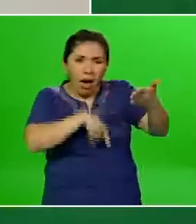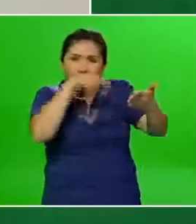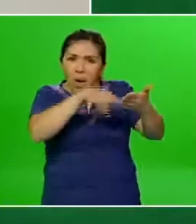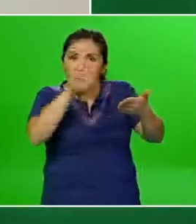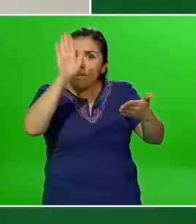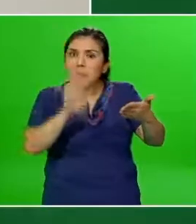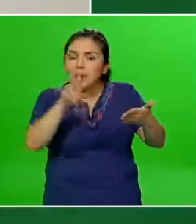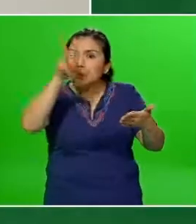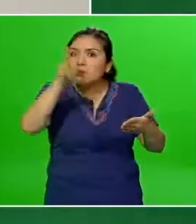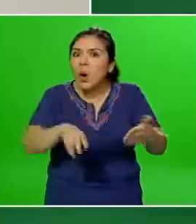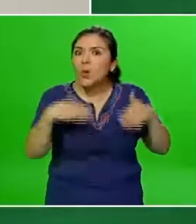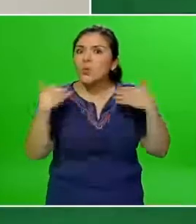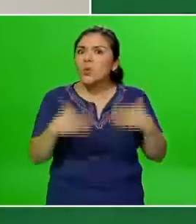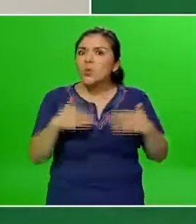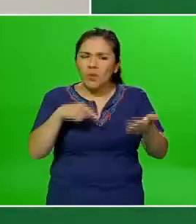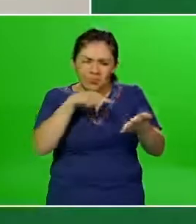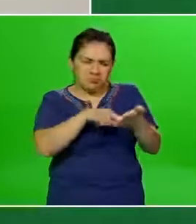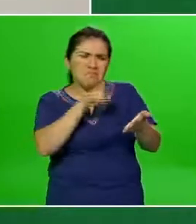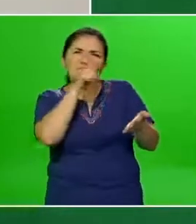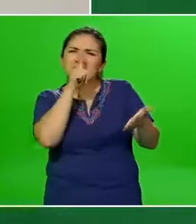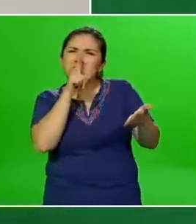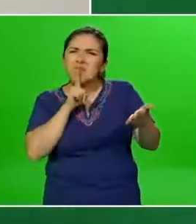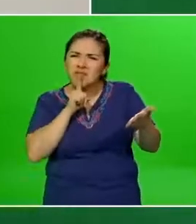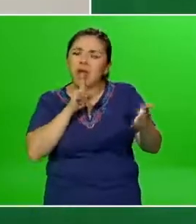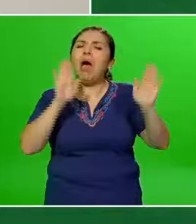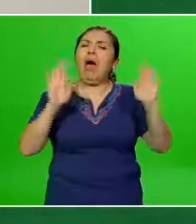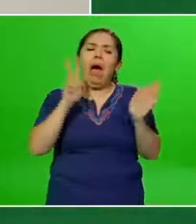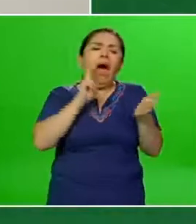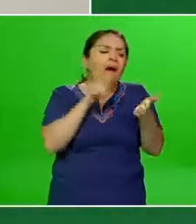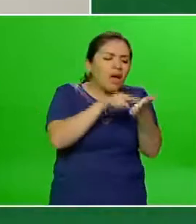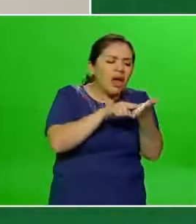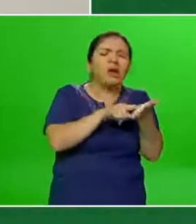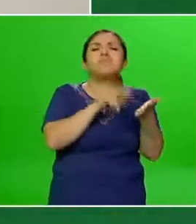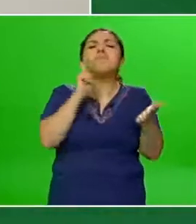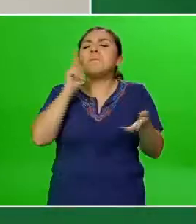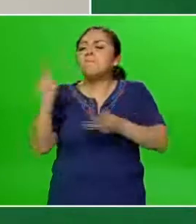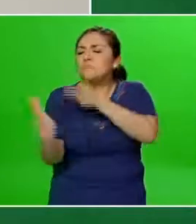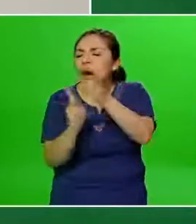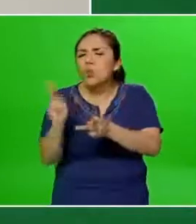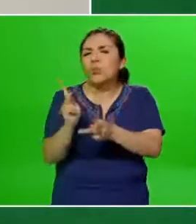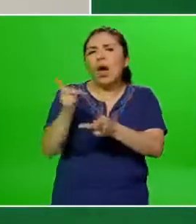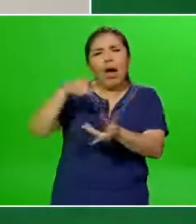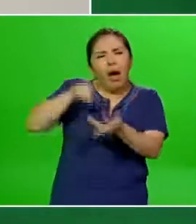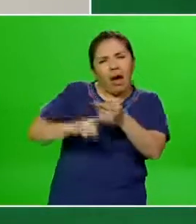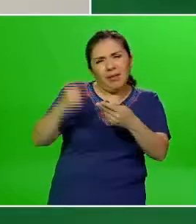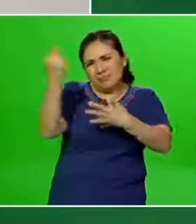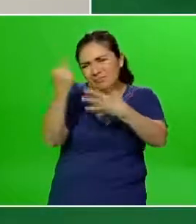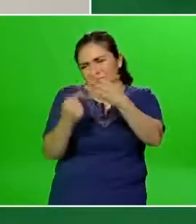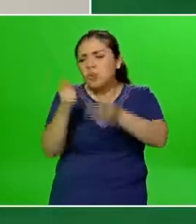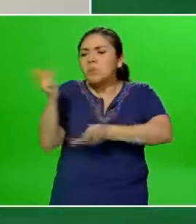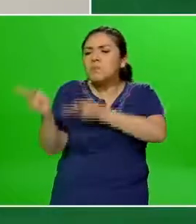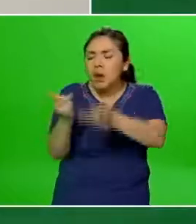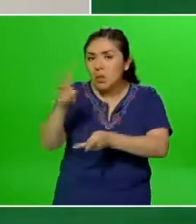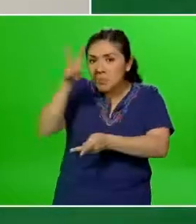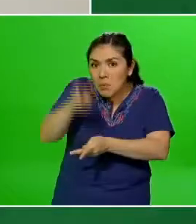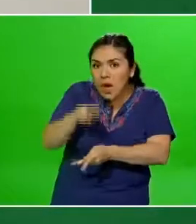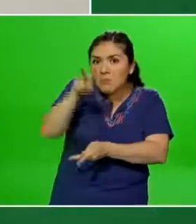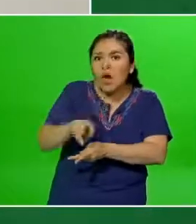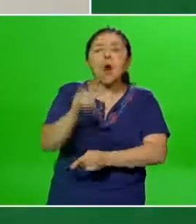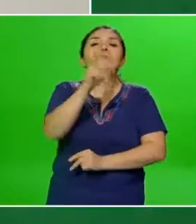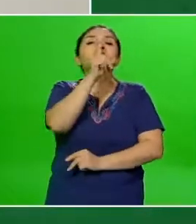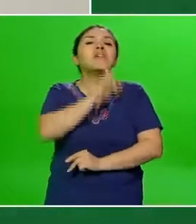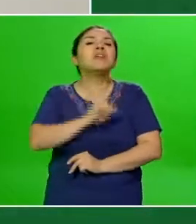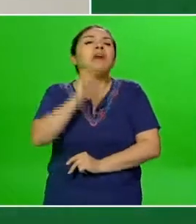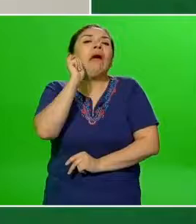pareciera algo que definitivamente no es verdad, pues bueno, tiene estas opciones para poder consultar la